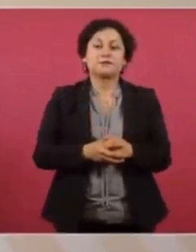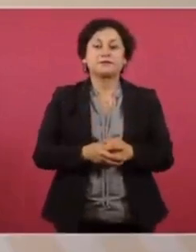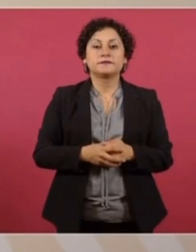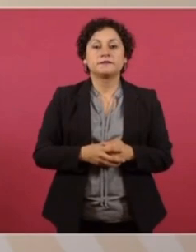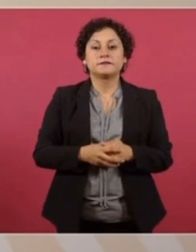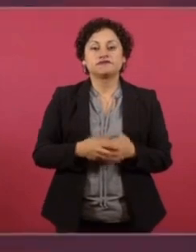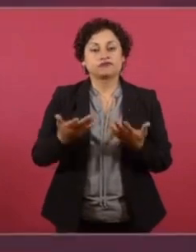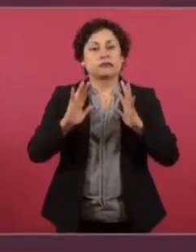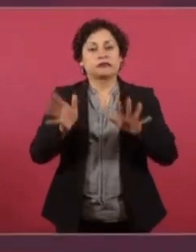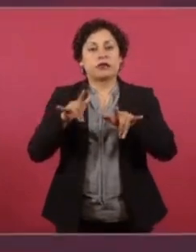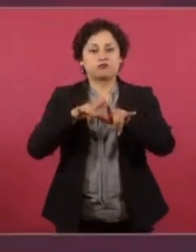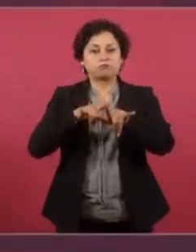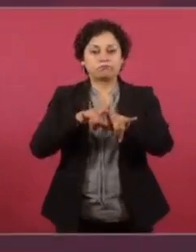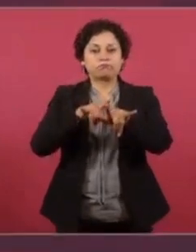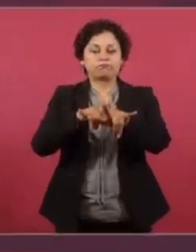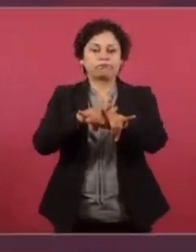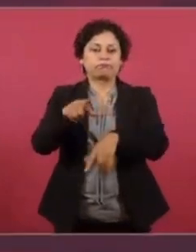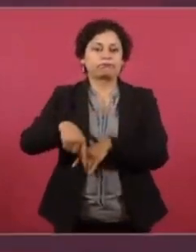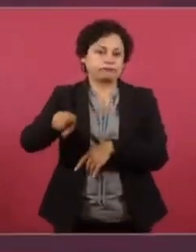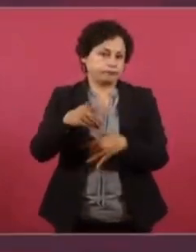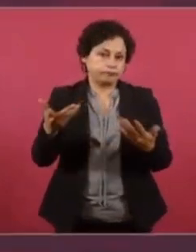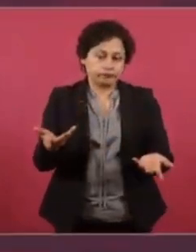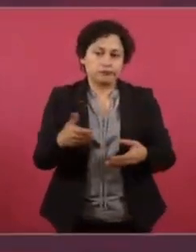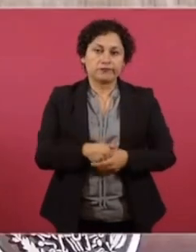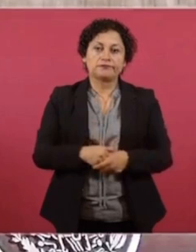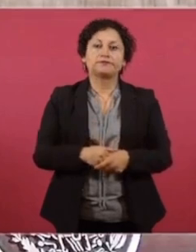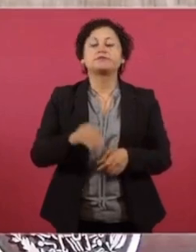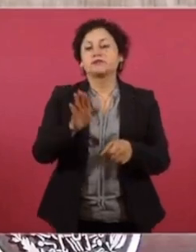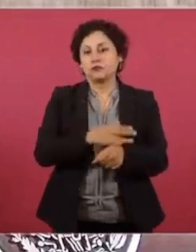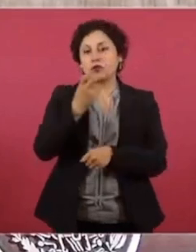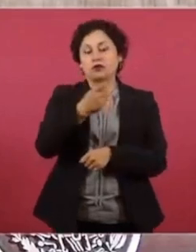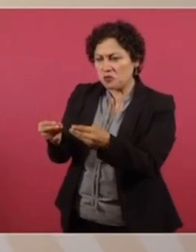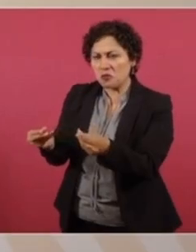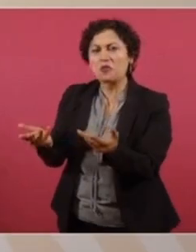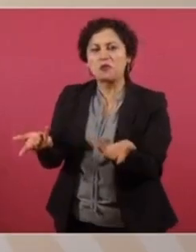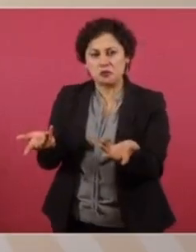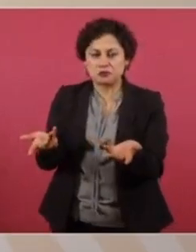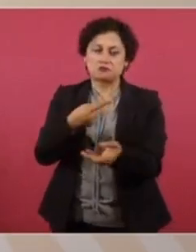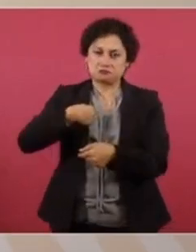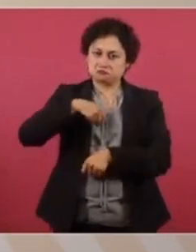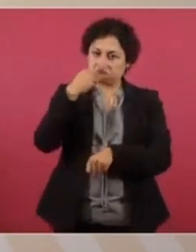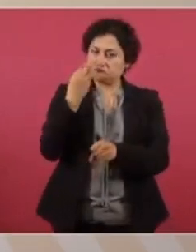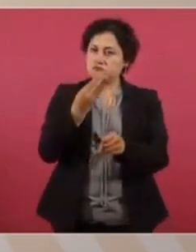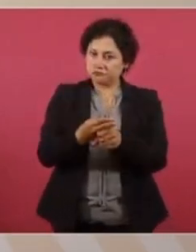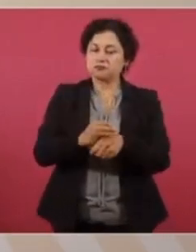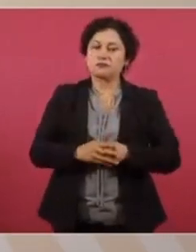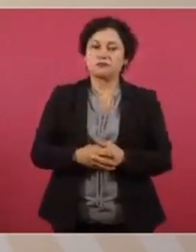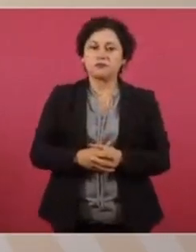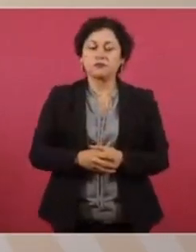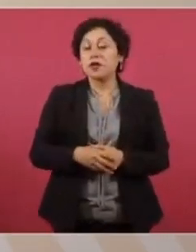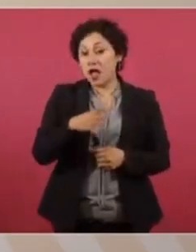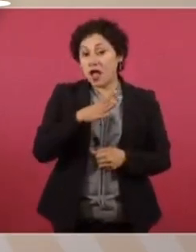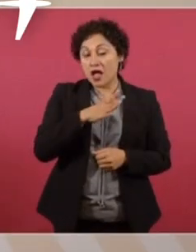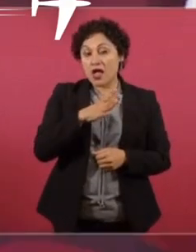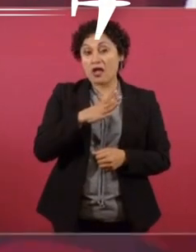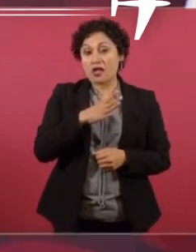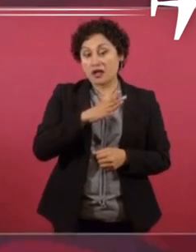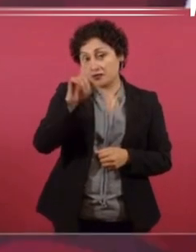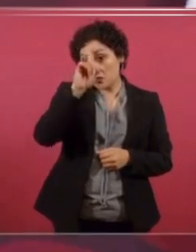de tráfico y queremos actuar con responsabilidad y una recomendación